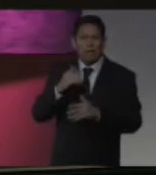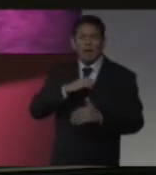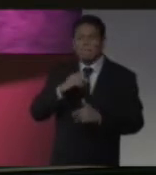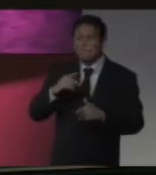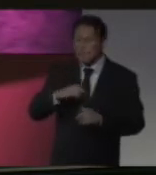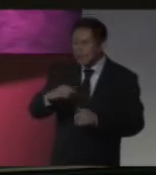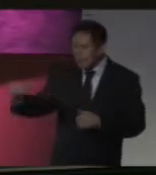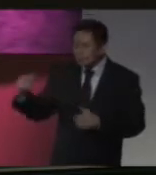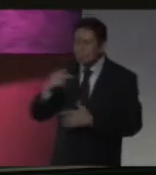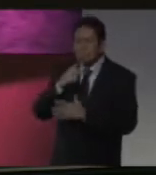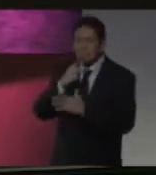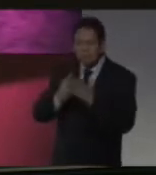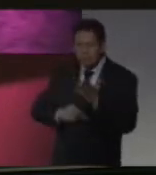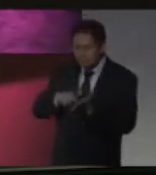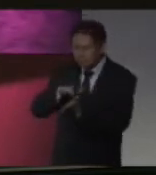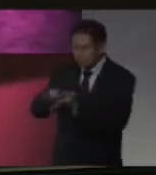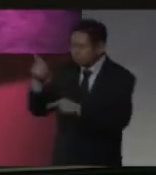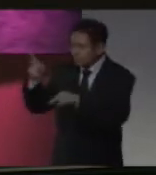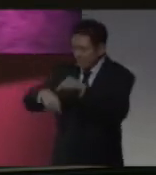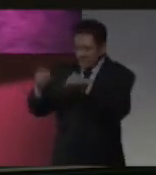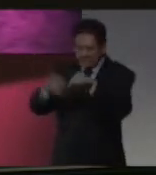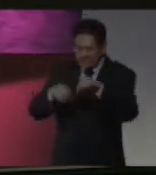ha sido recortado, todo ha sido desmembrado.